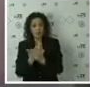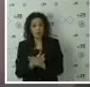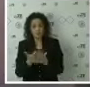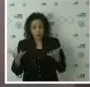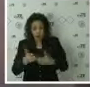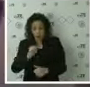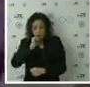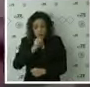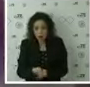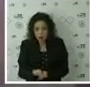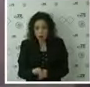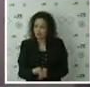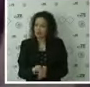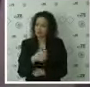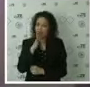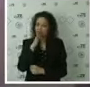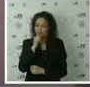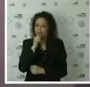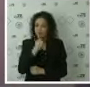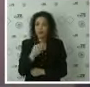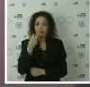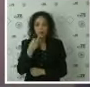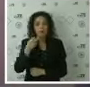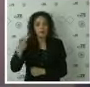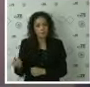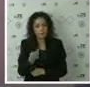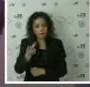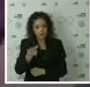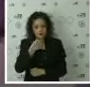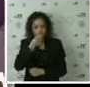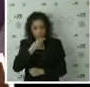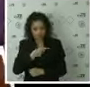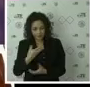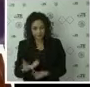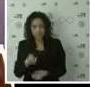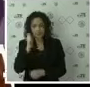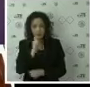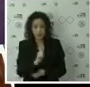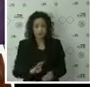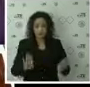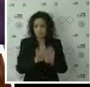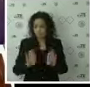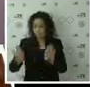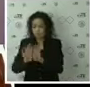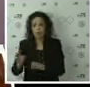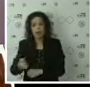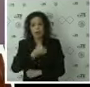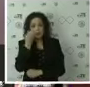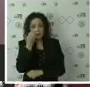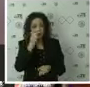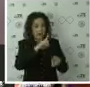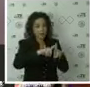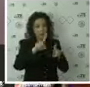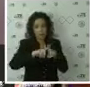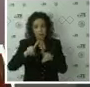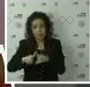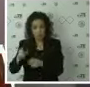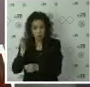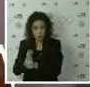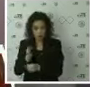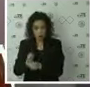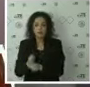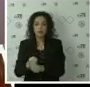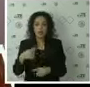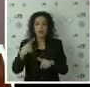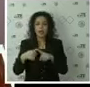todo? De ahí que, siguiendo la pregunta generadora, durante el cierre de los espacios educativos y formativos, quienes deberían de responder ante